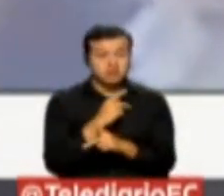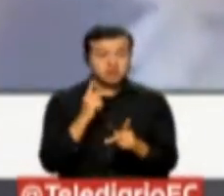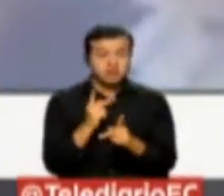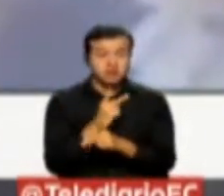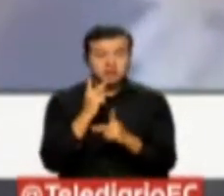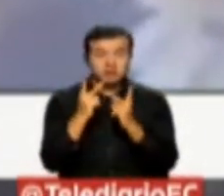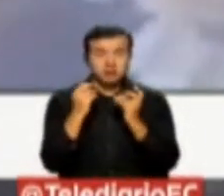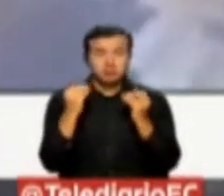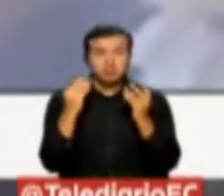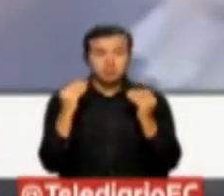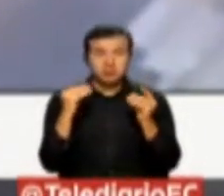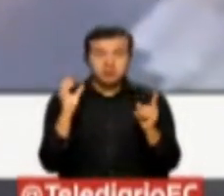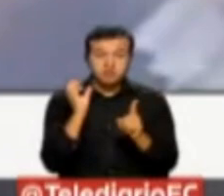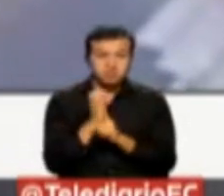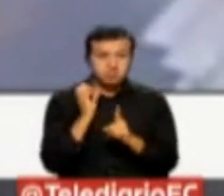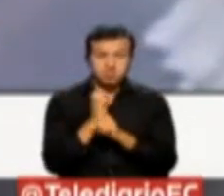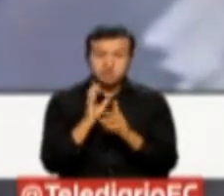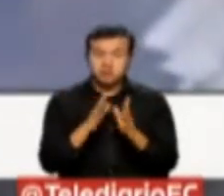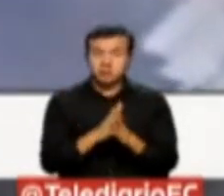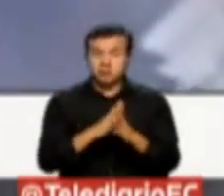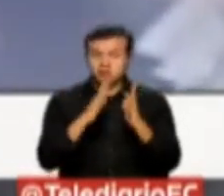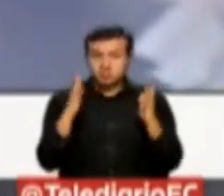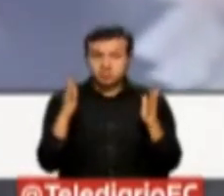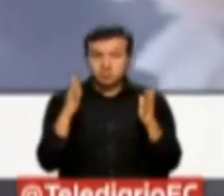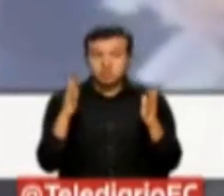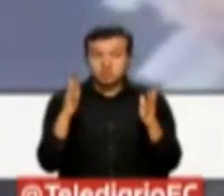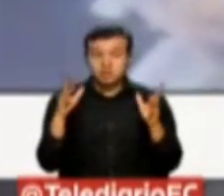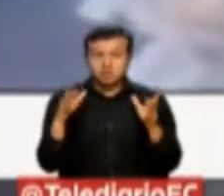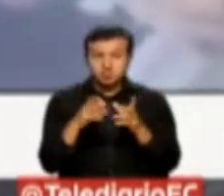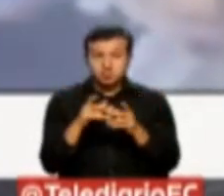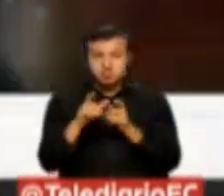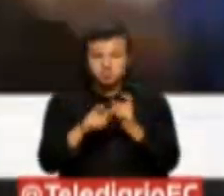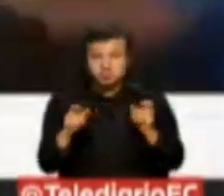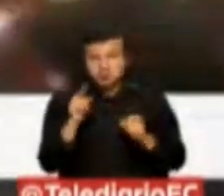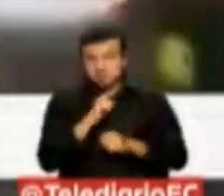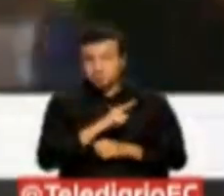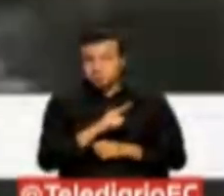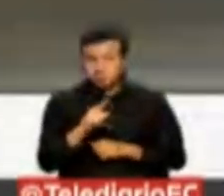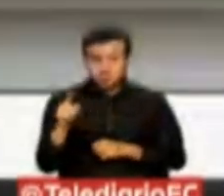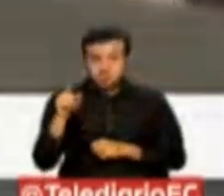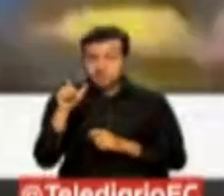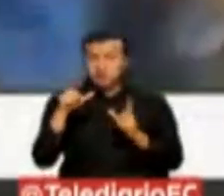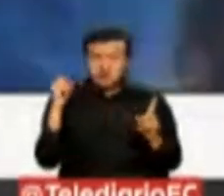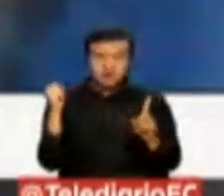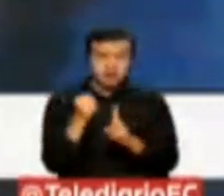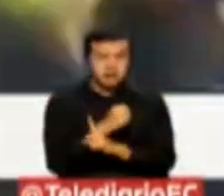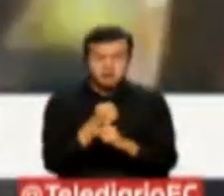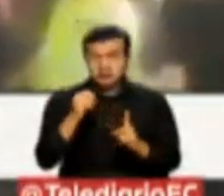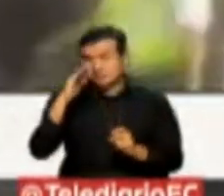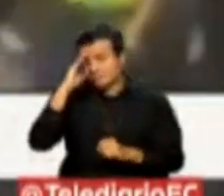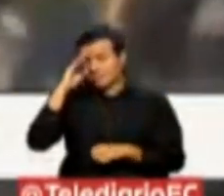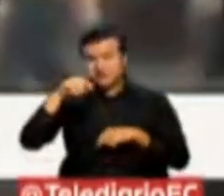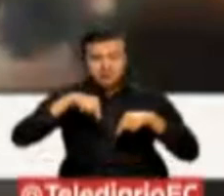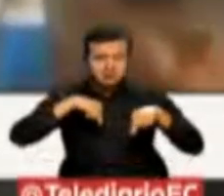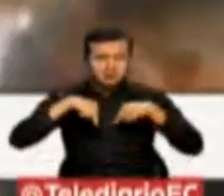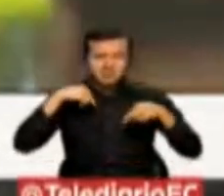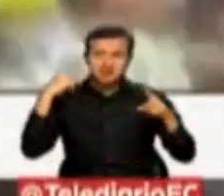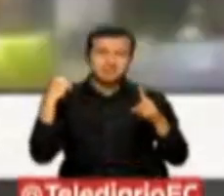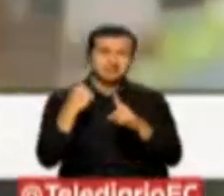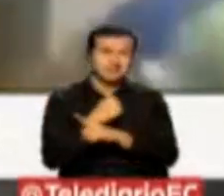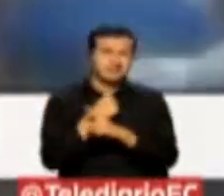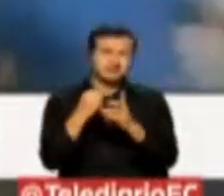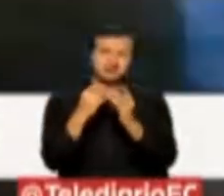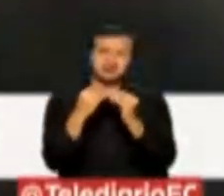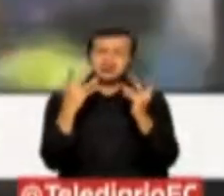ha generado críticas a todo nivel. Guardianes agredidos, agentes de tránsito golpeados, peleas callejeras y más,